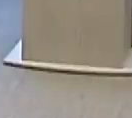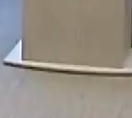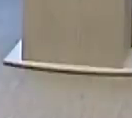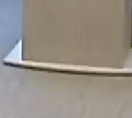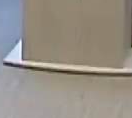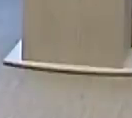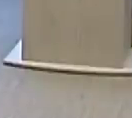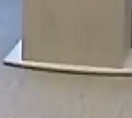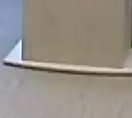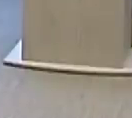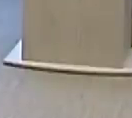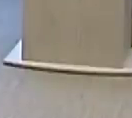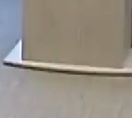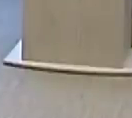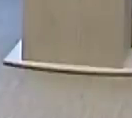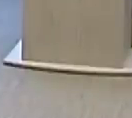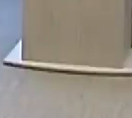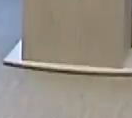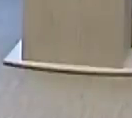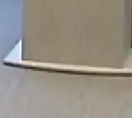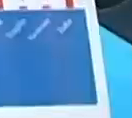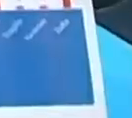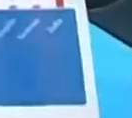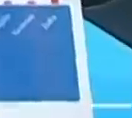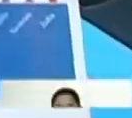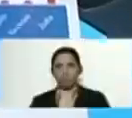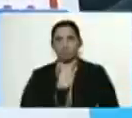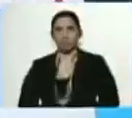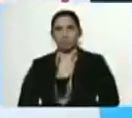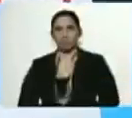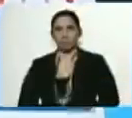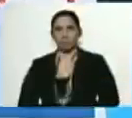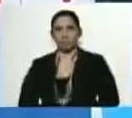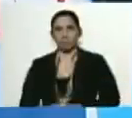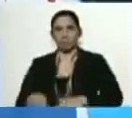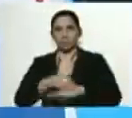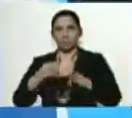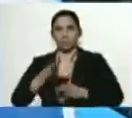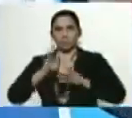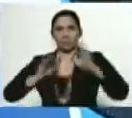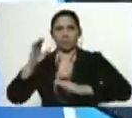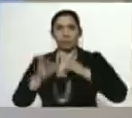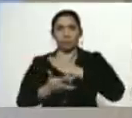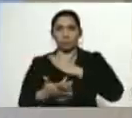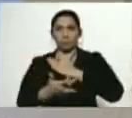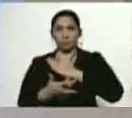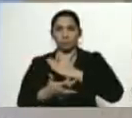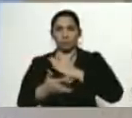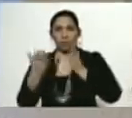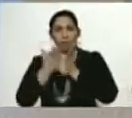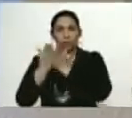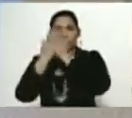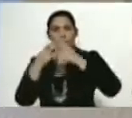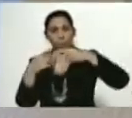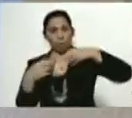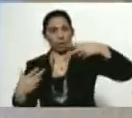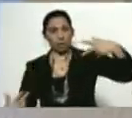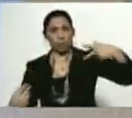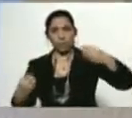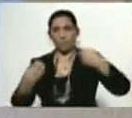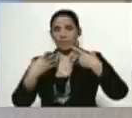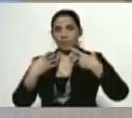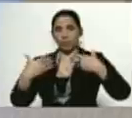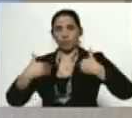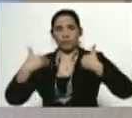el Comité Científico de la Comisión Presidencial y el Ministerio de Ciencia y Tecnología están estudiando el genoma del virus que está afectando